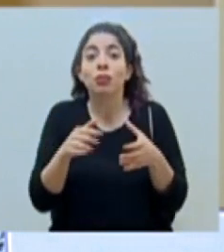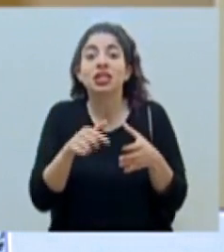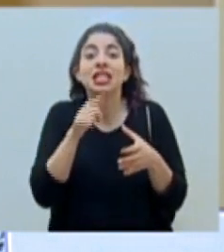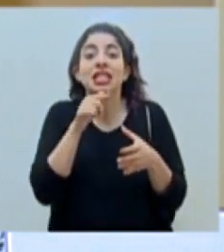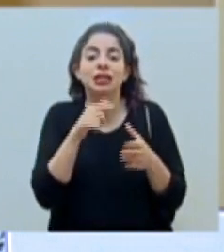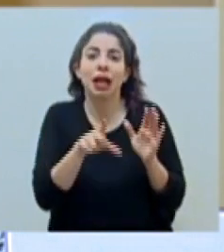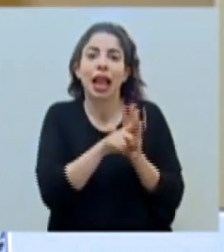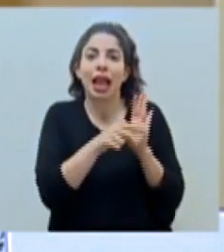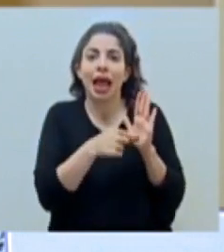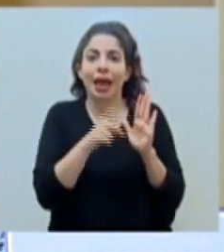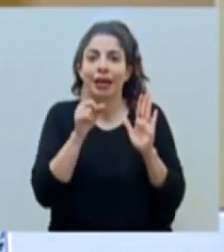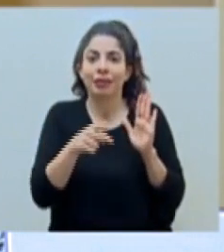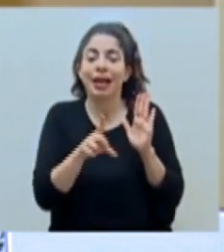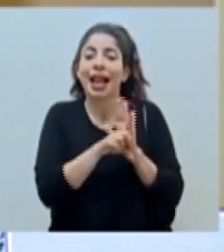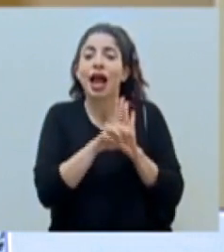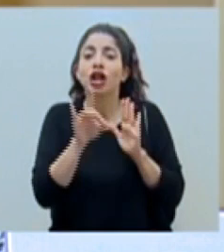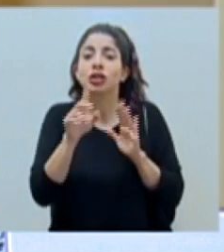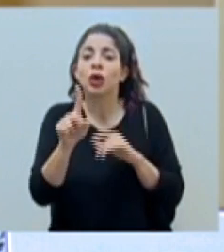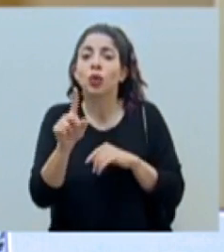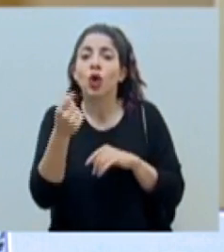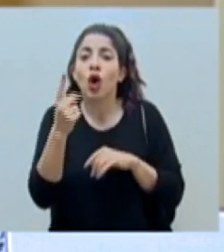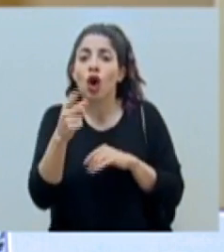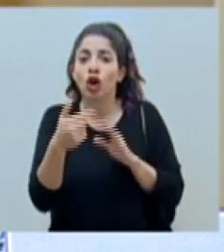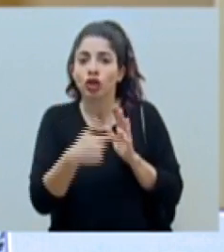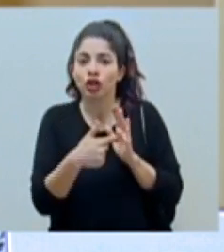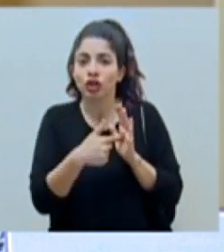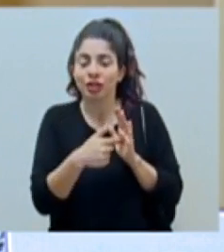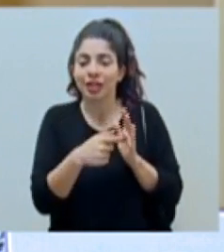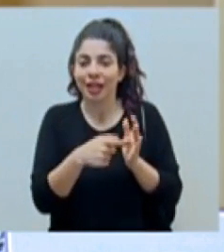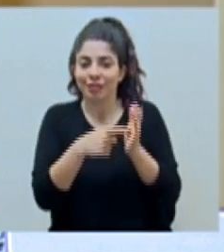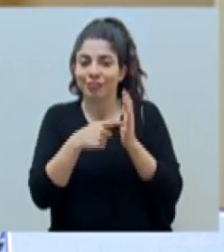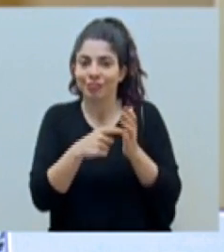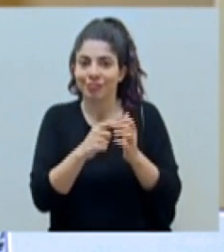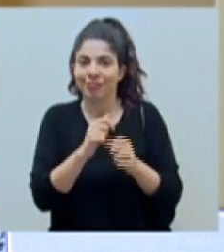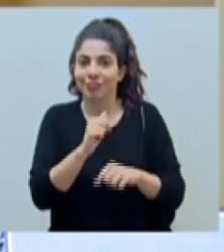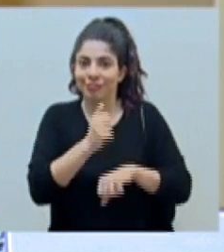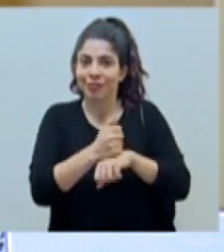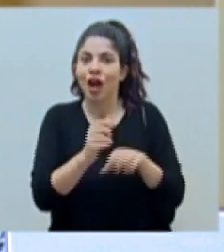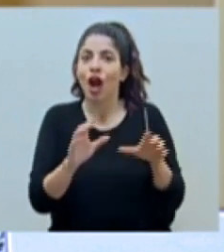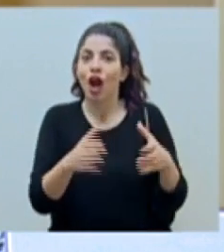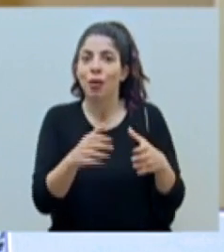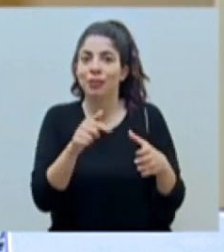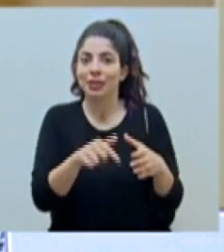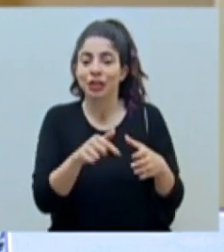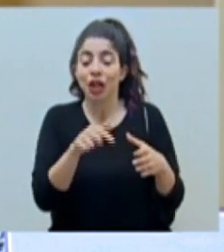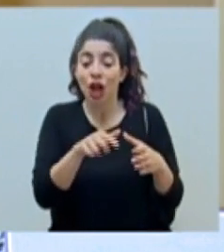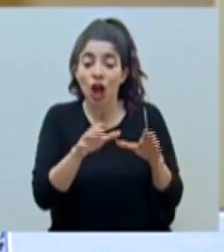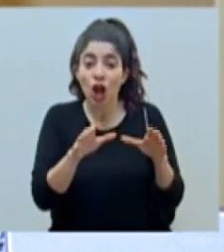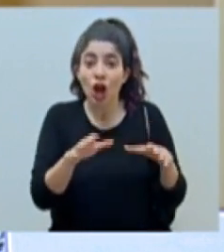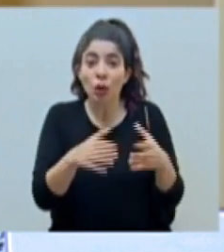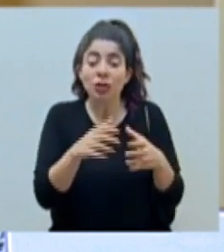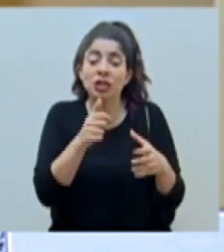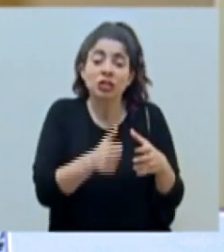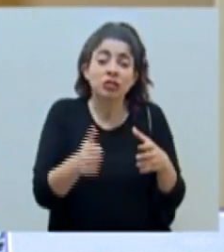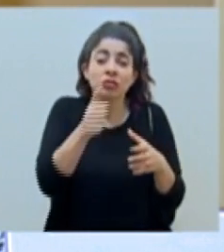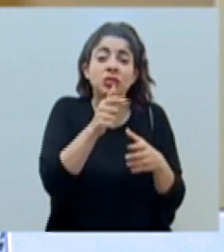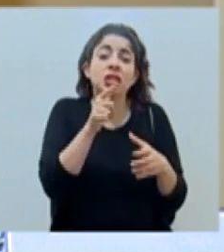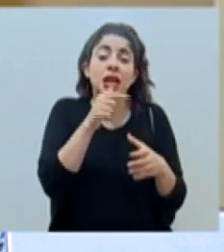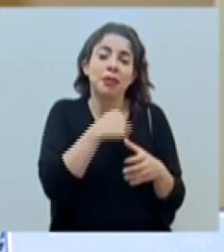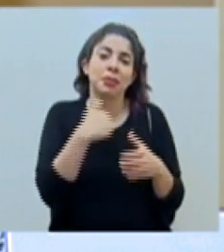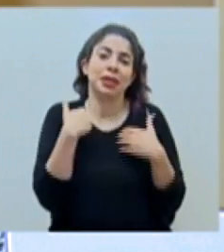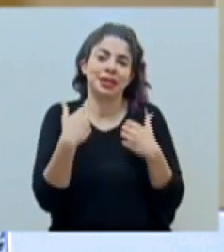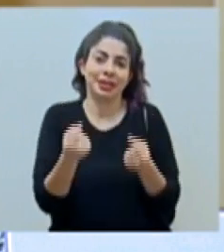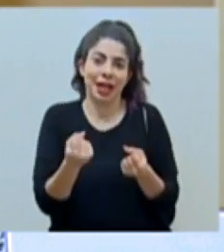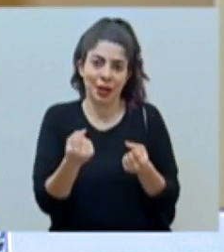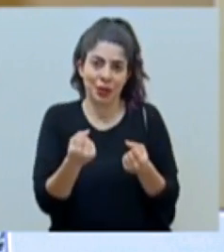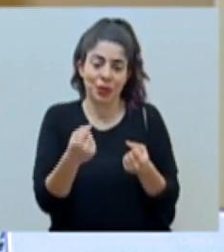por ley, la ley 8111 es la que crea esta comisión, que es presidida por el ministro de